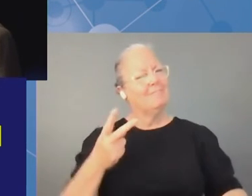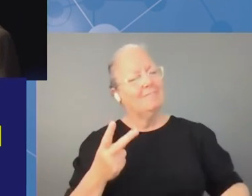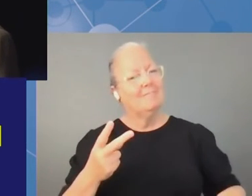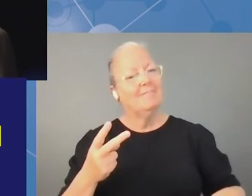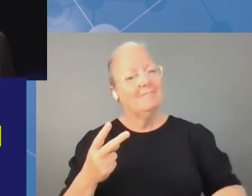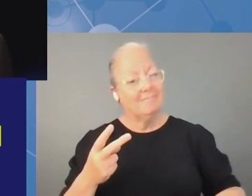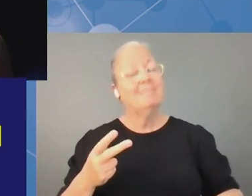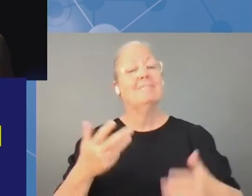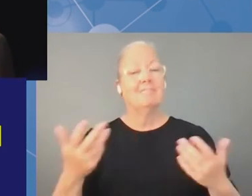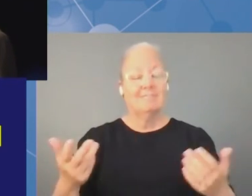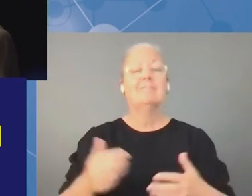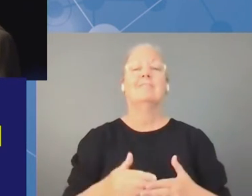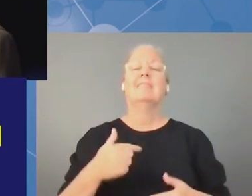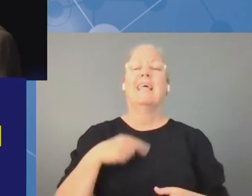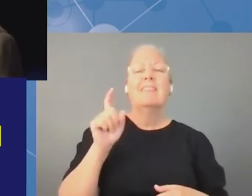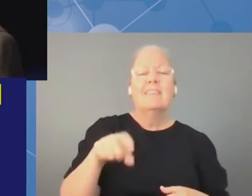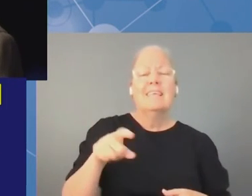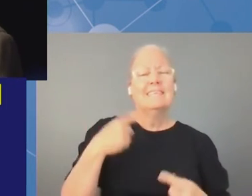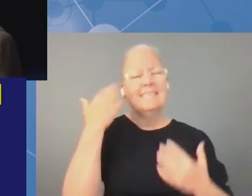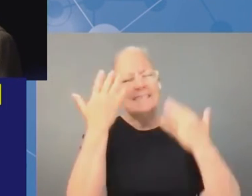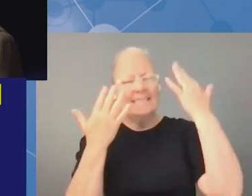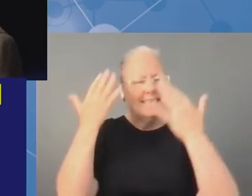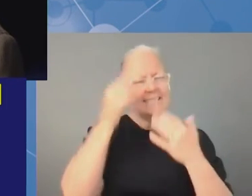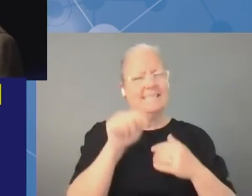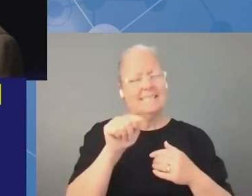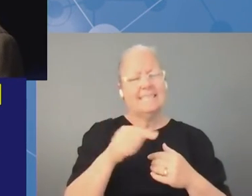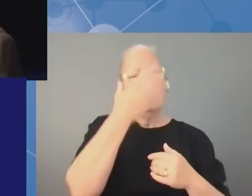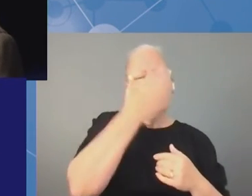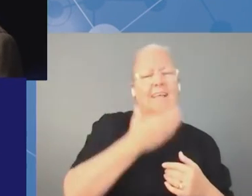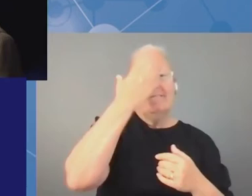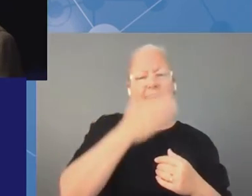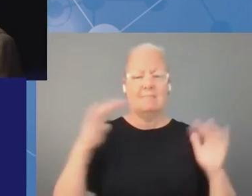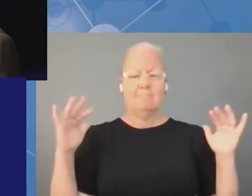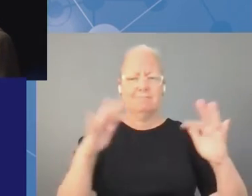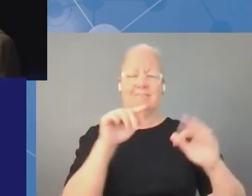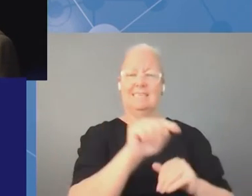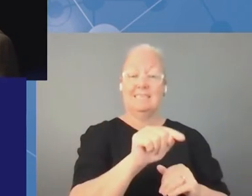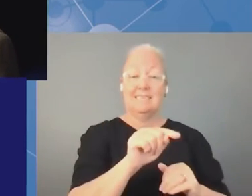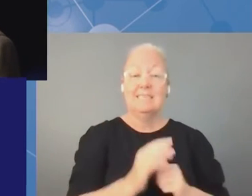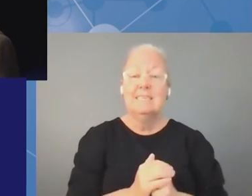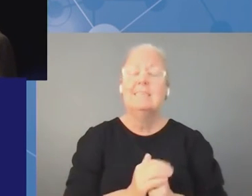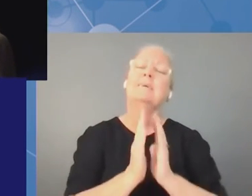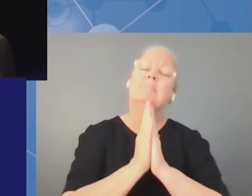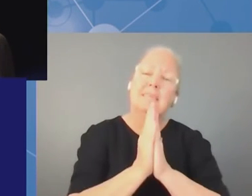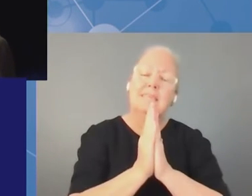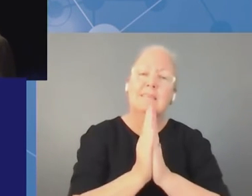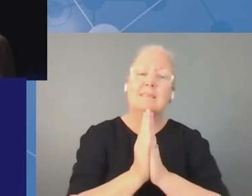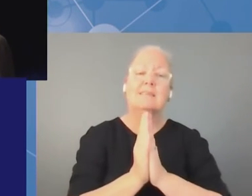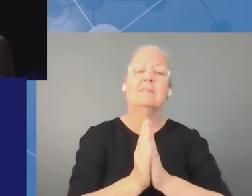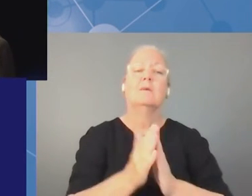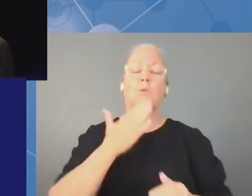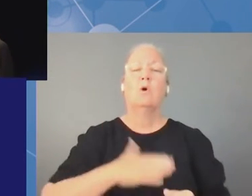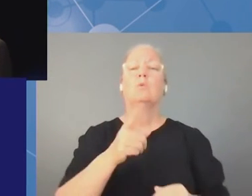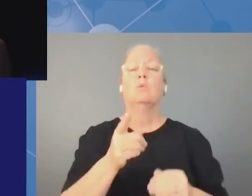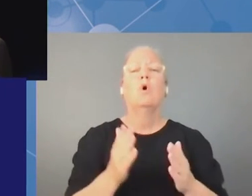las personas unidas con nosotros a través de la plataforma Zoom, y a veces tengo la